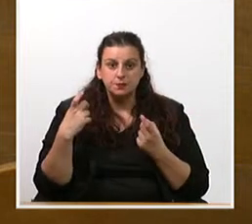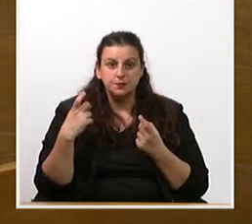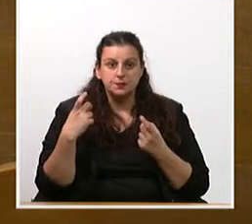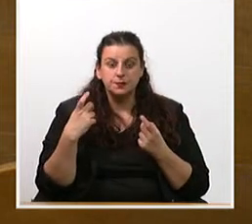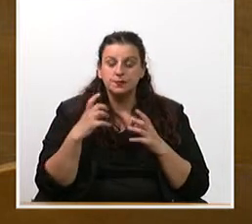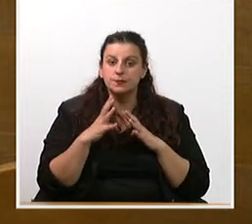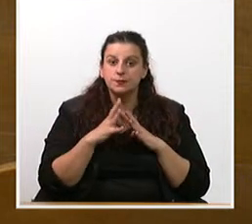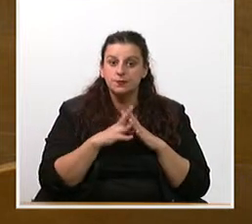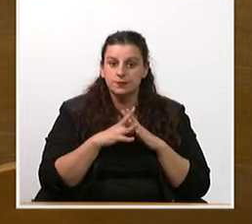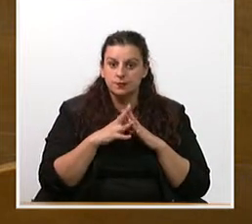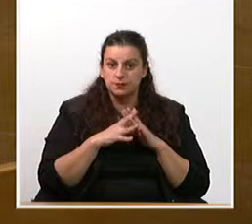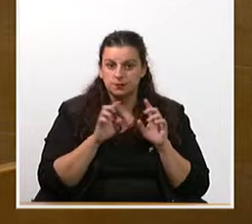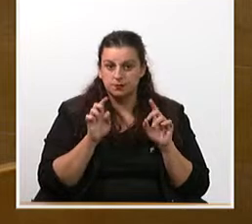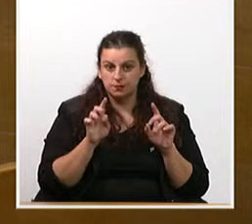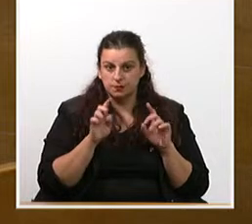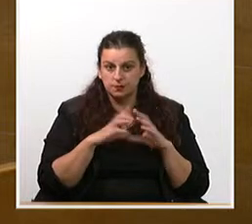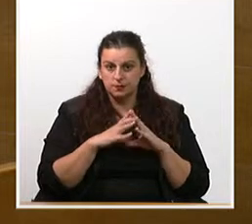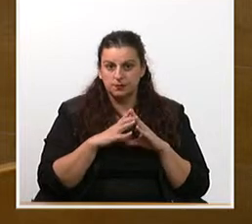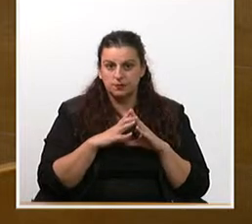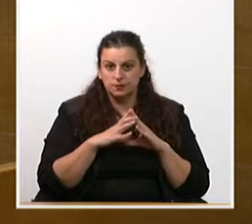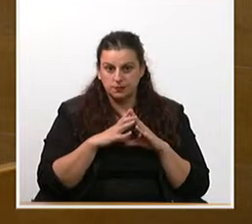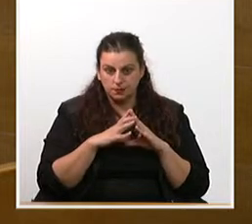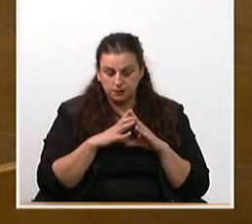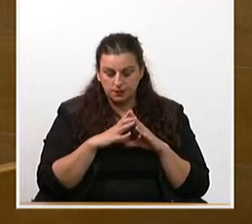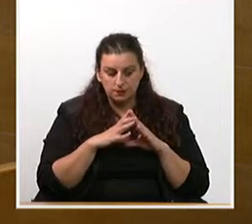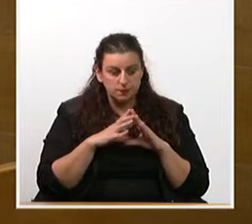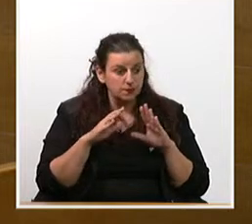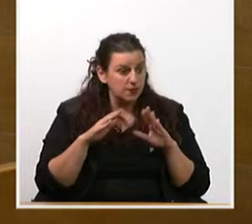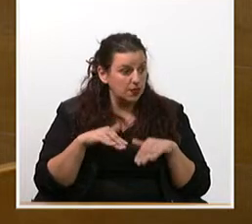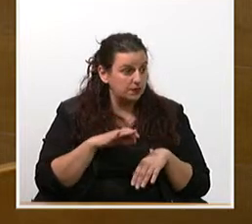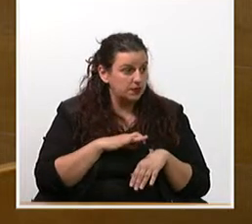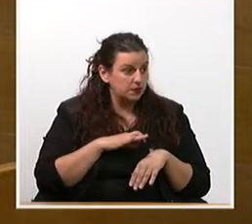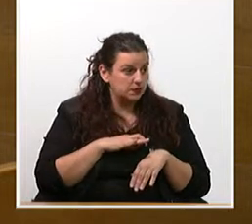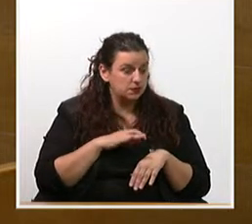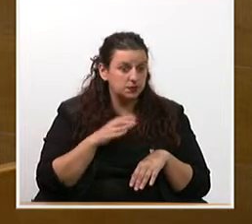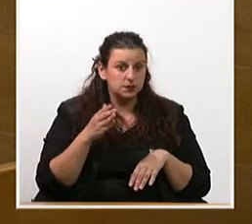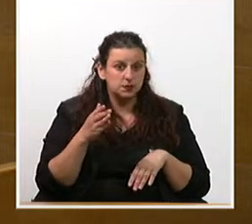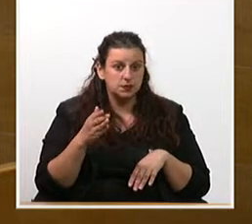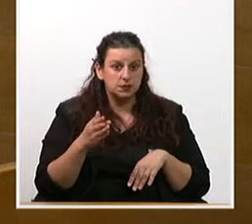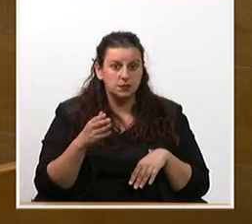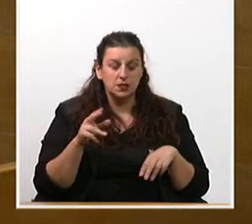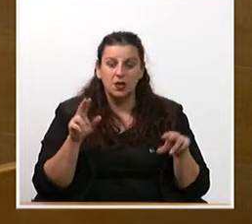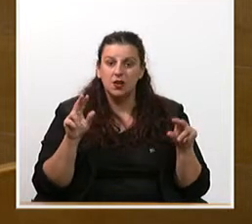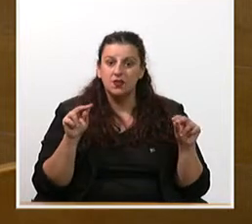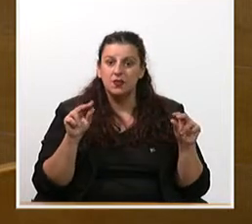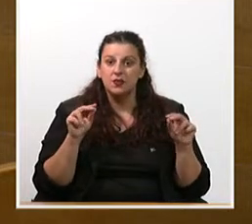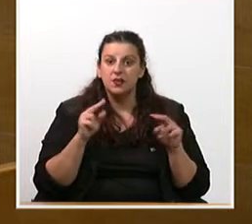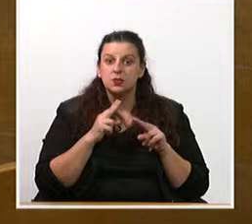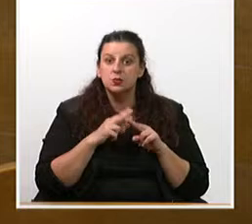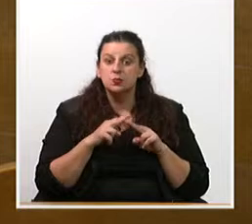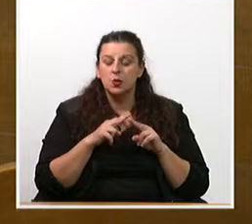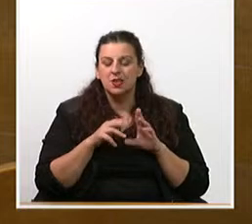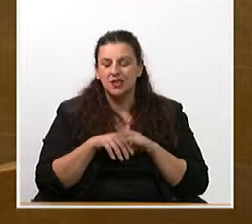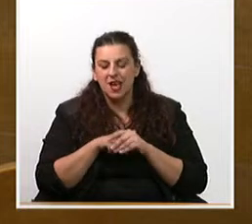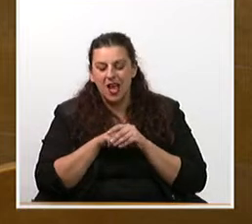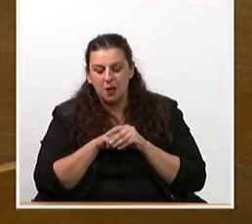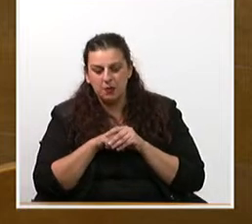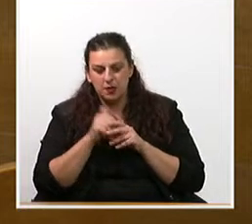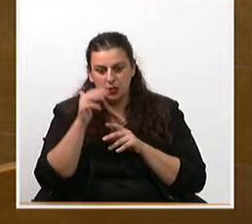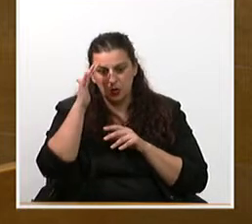infraestructuras educativas En definitiva señor Loren se acabó la política del amiguismo